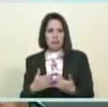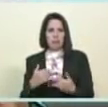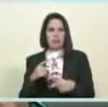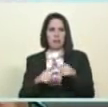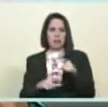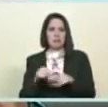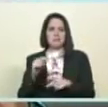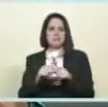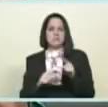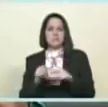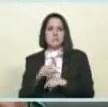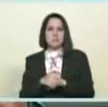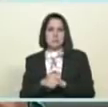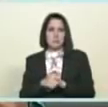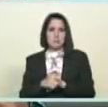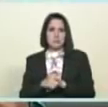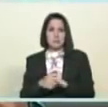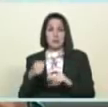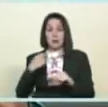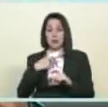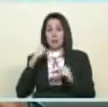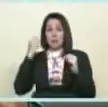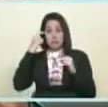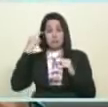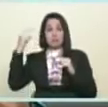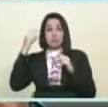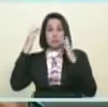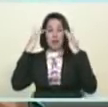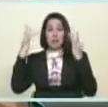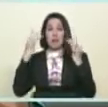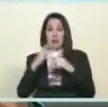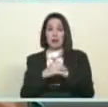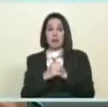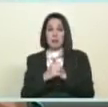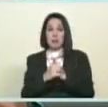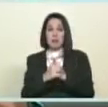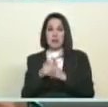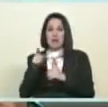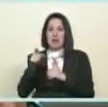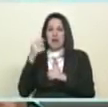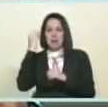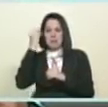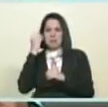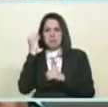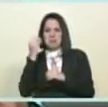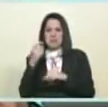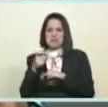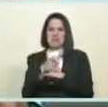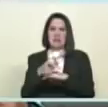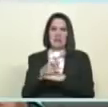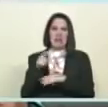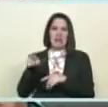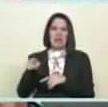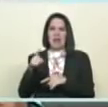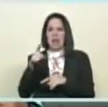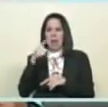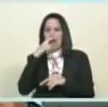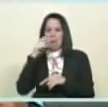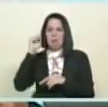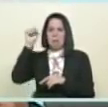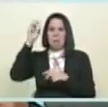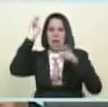Pero no contaban con mi astucia, nuestra astucia, porque nos subestiman. Dicen, ahí está Maburro, ¿no?